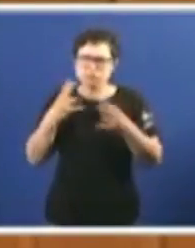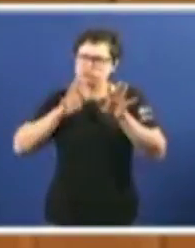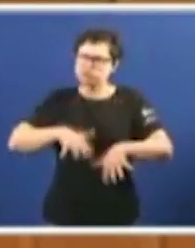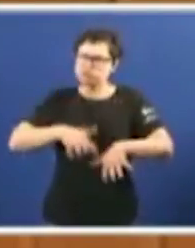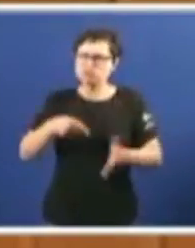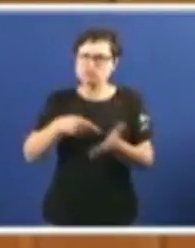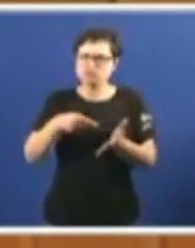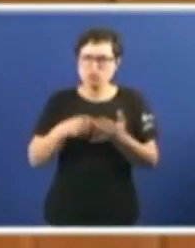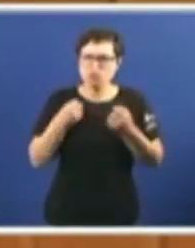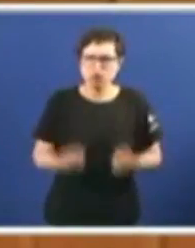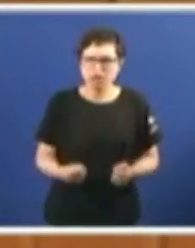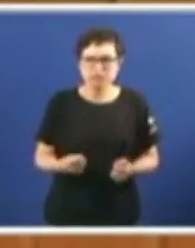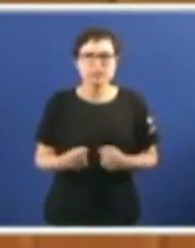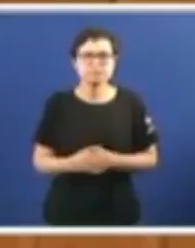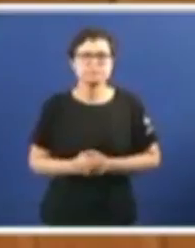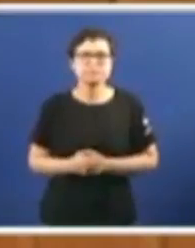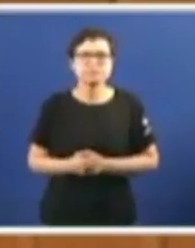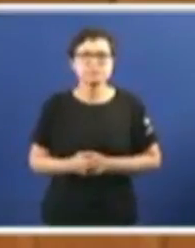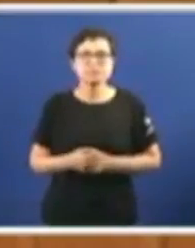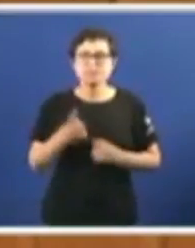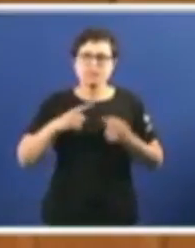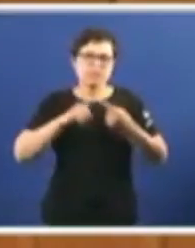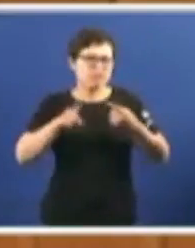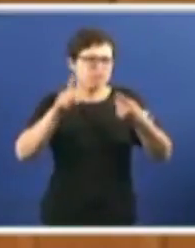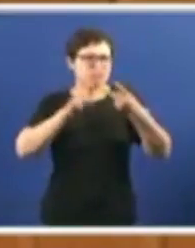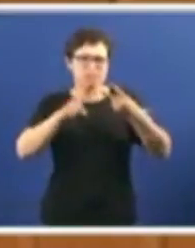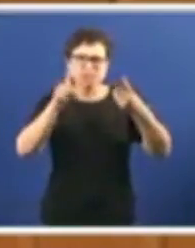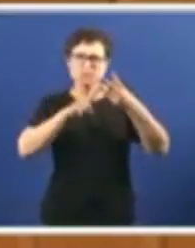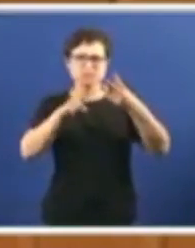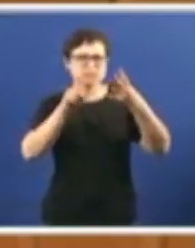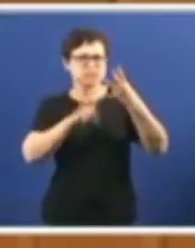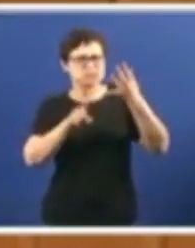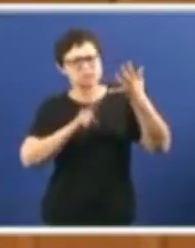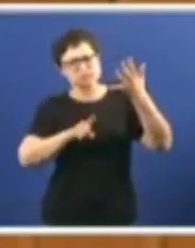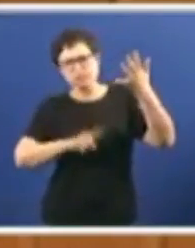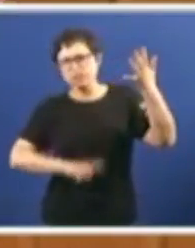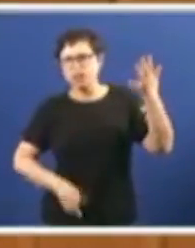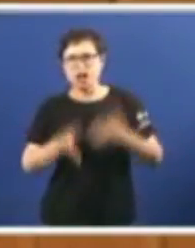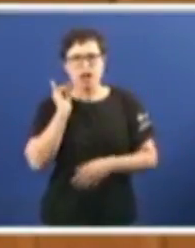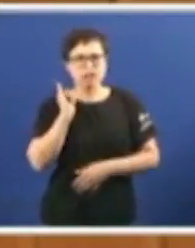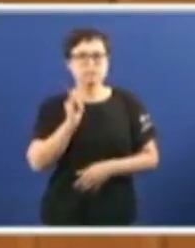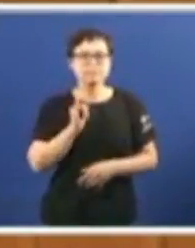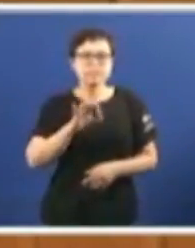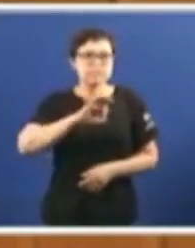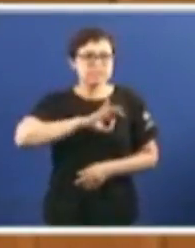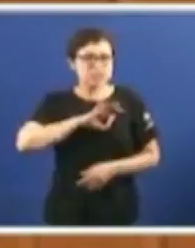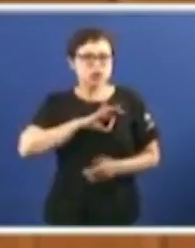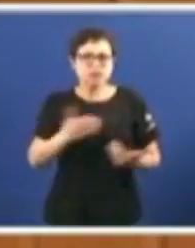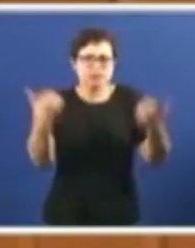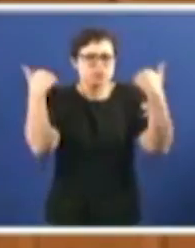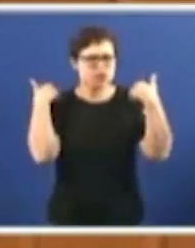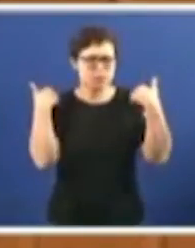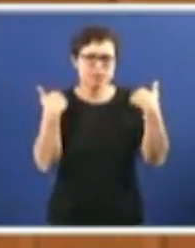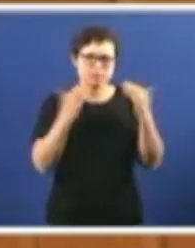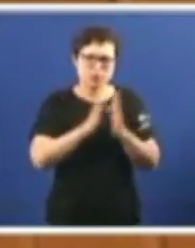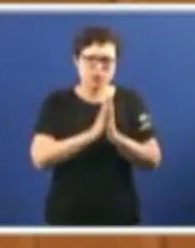a recuperación das xornadas laborais é un longo etcétera, etcétera, etcétera. Responsabilidade, señores, ética e,